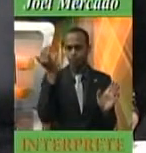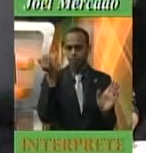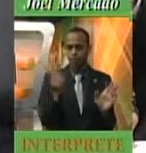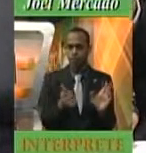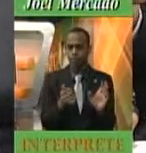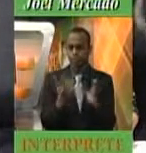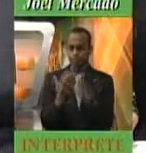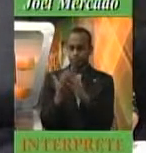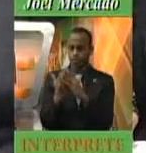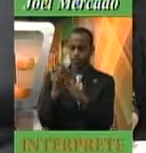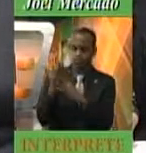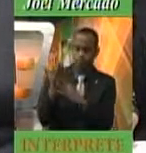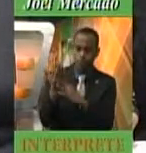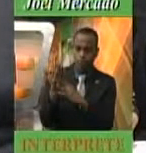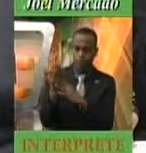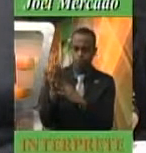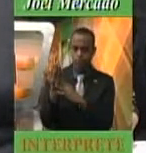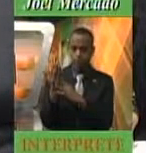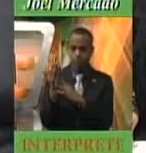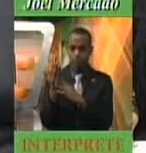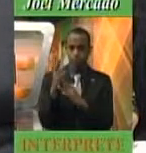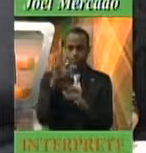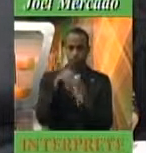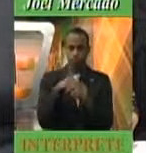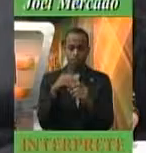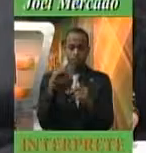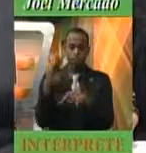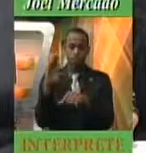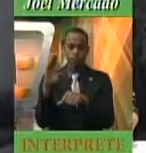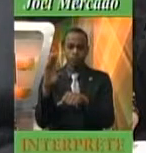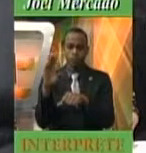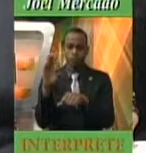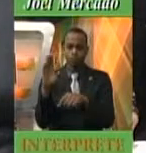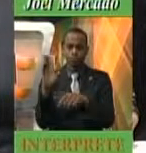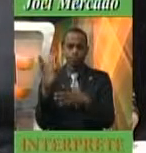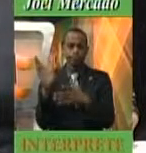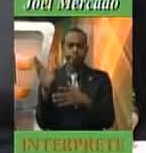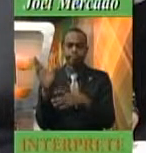la accesibilidad de los autobuses